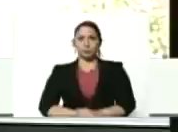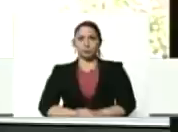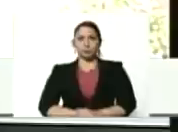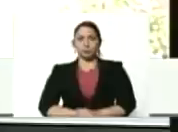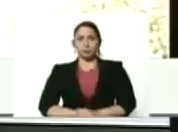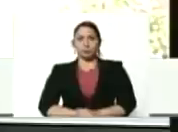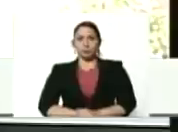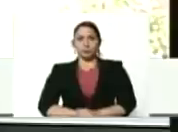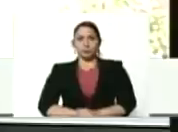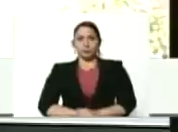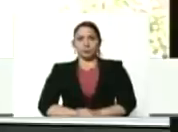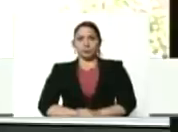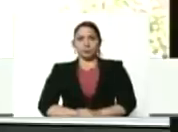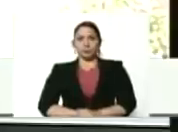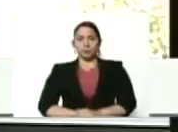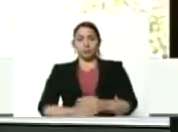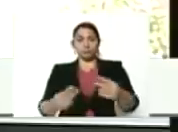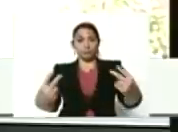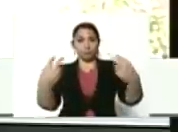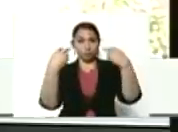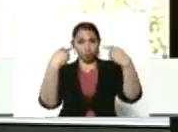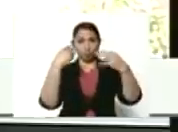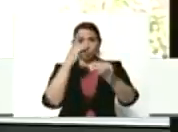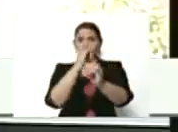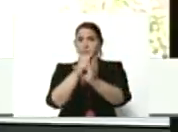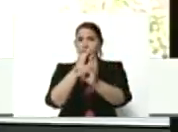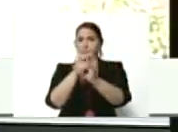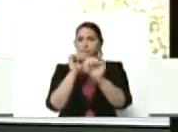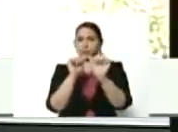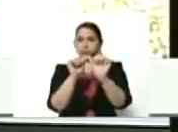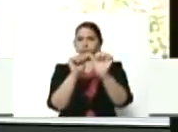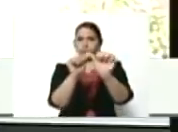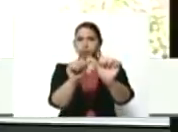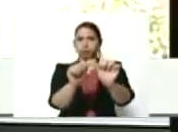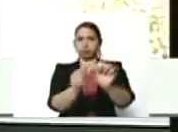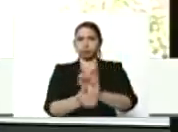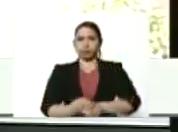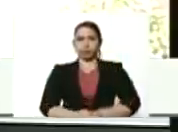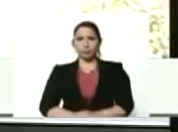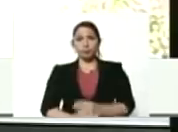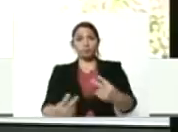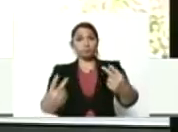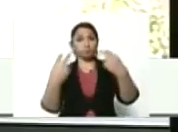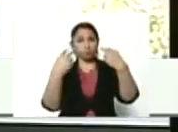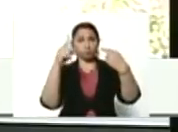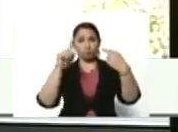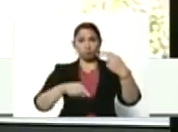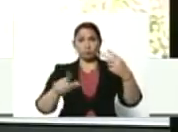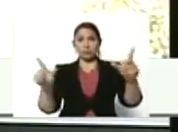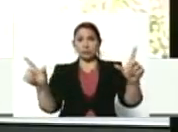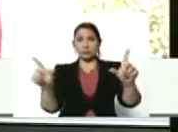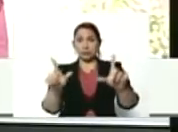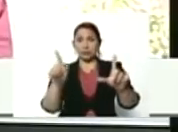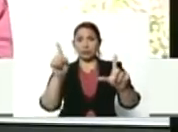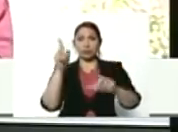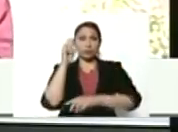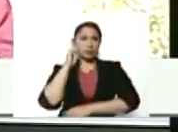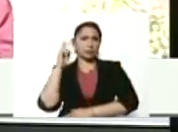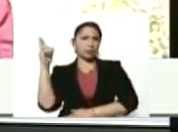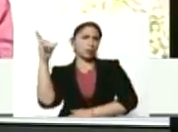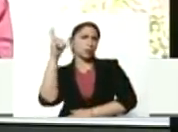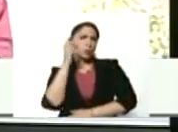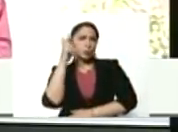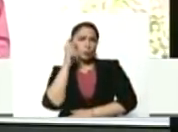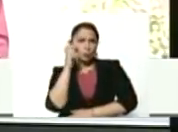nos ven a través de las redes sociales de manera permanente, que nos ven a través de la televisión, de la radio. Mi saludo a